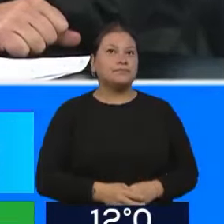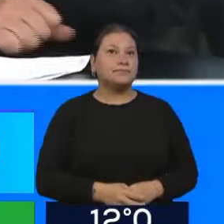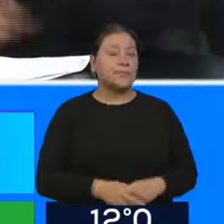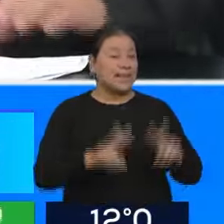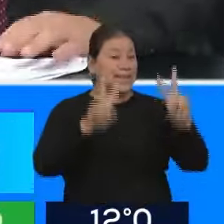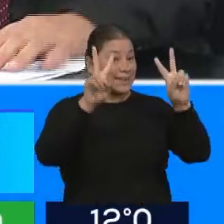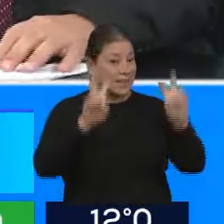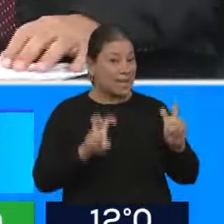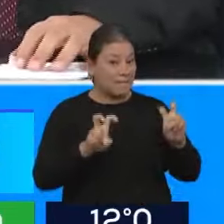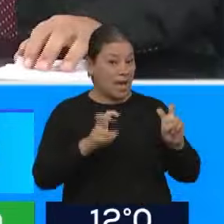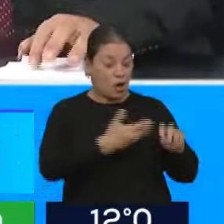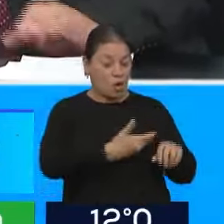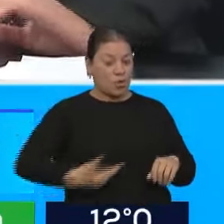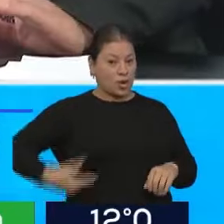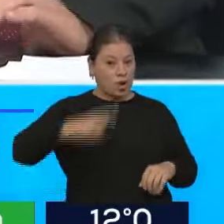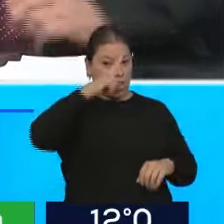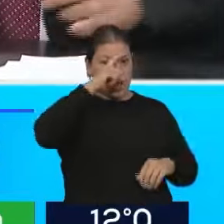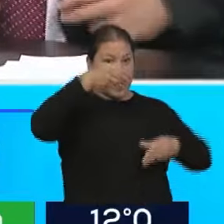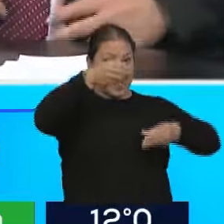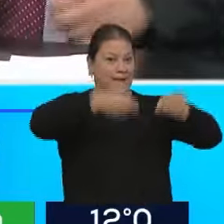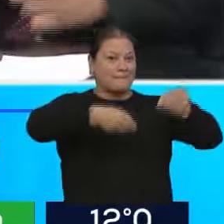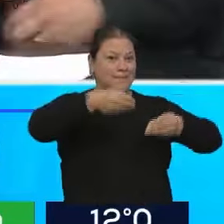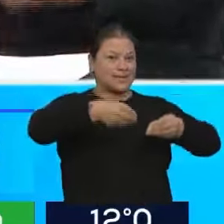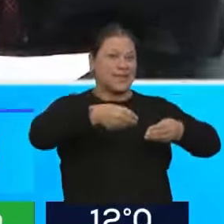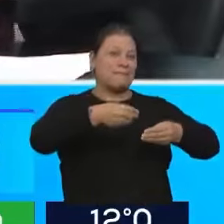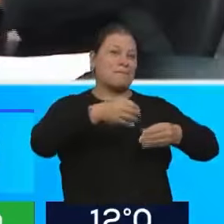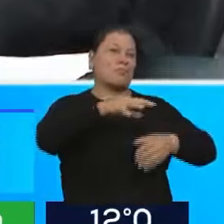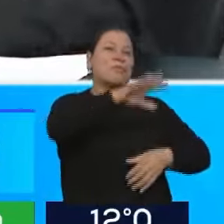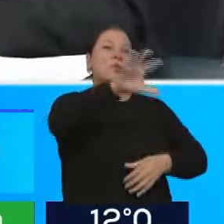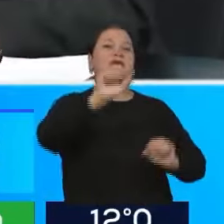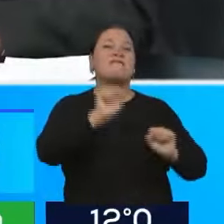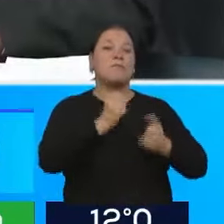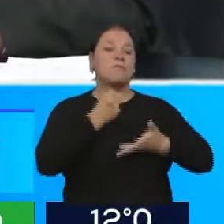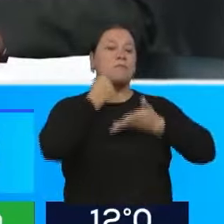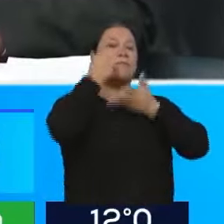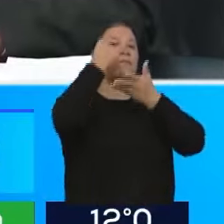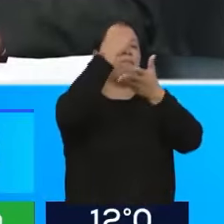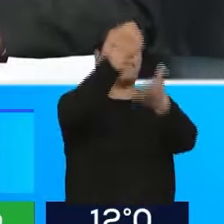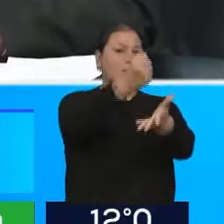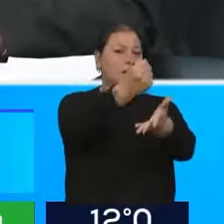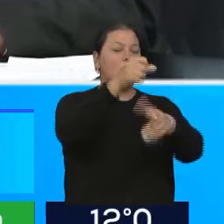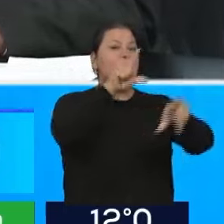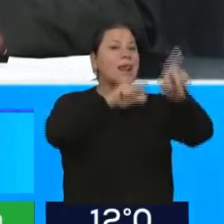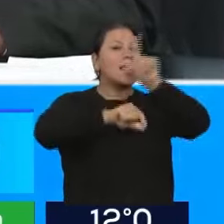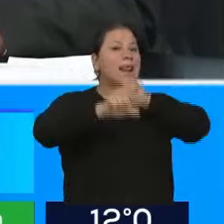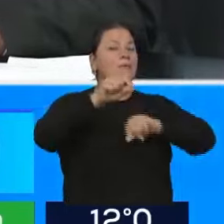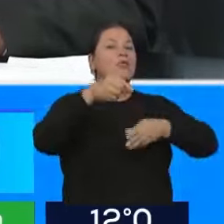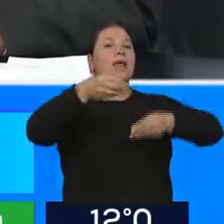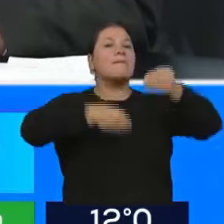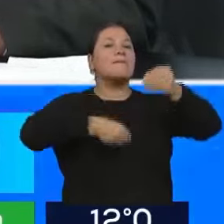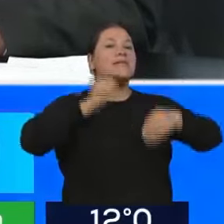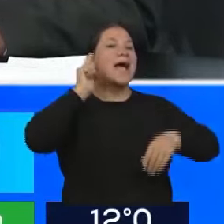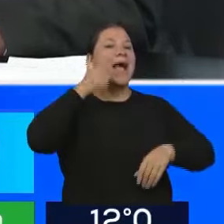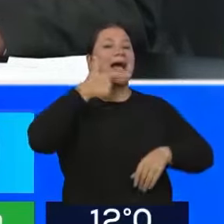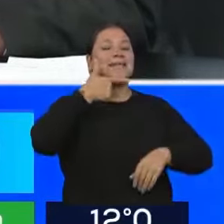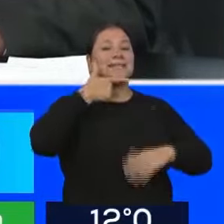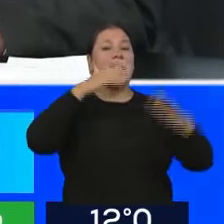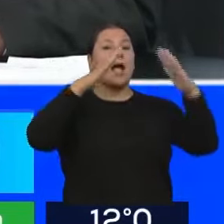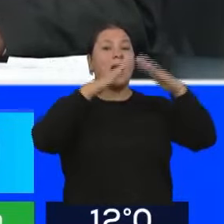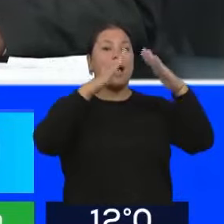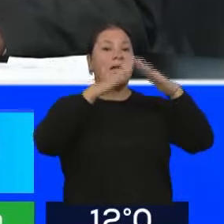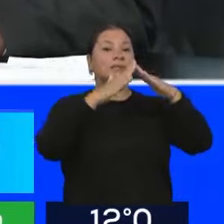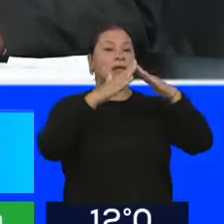los subsidios a las zonas frías es un reclamo de quienes llevan el gas domiciliario, Marce? Y estamos hablando de muchos